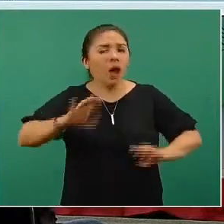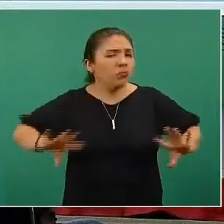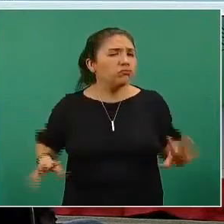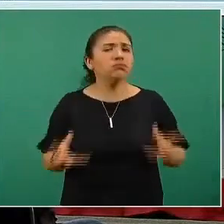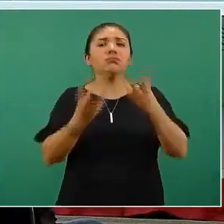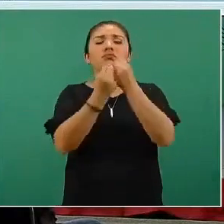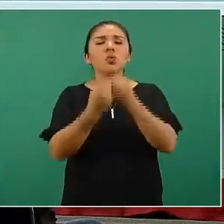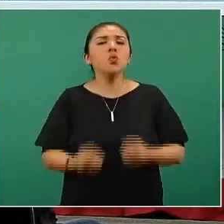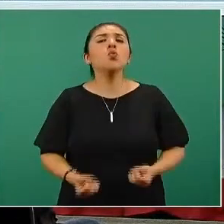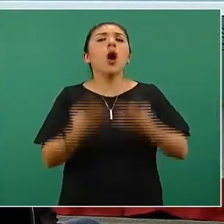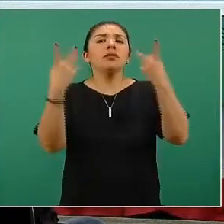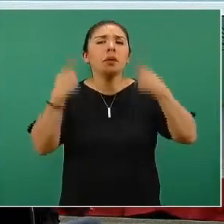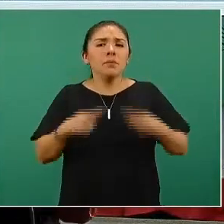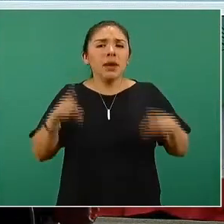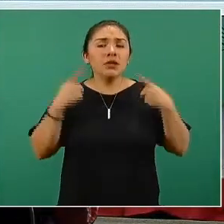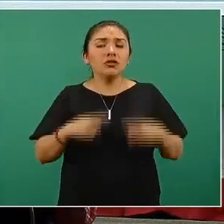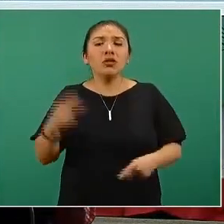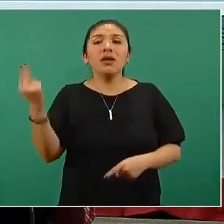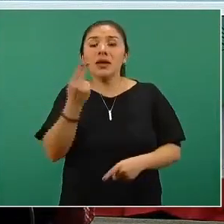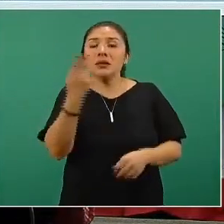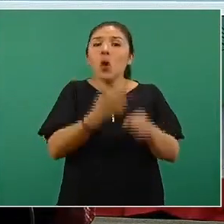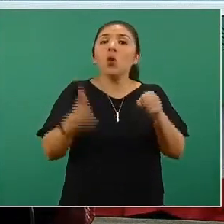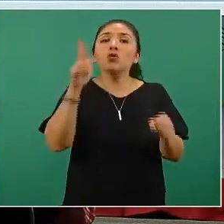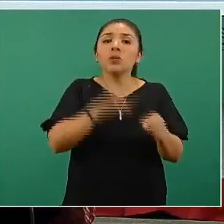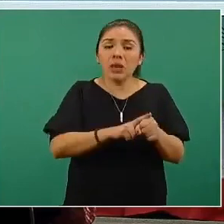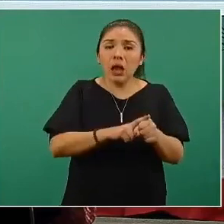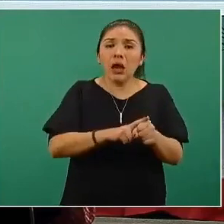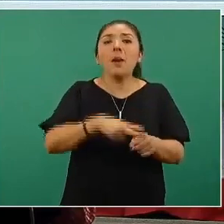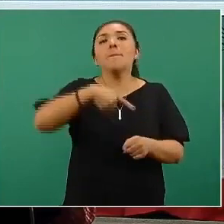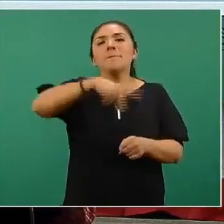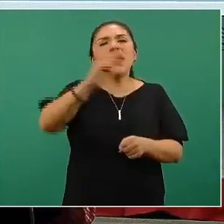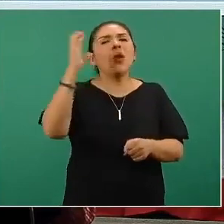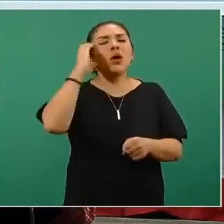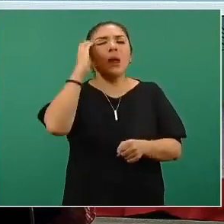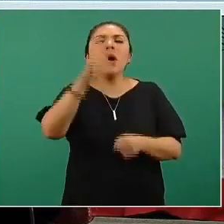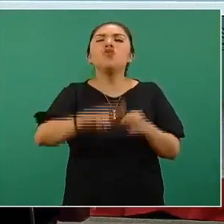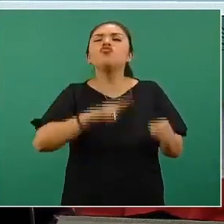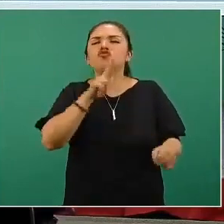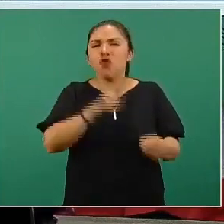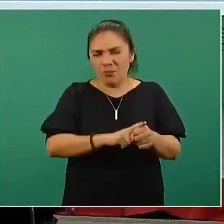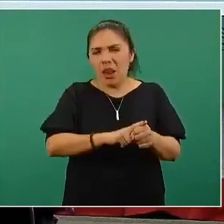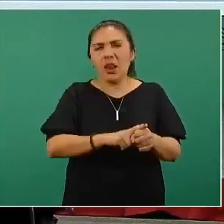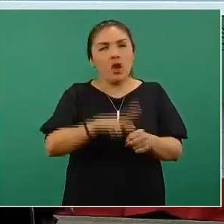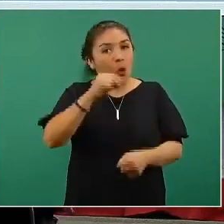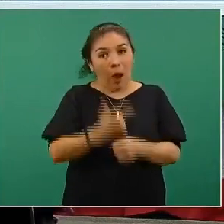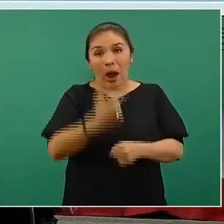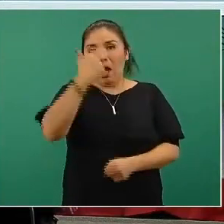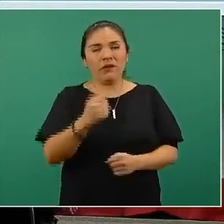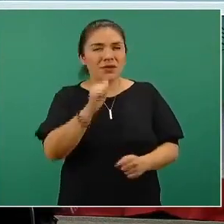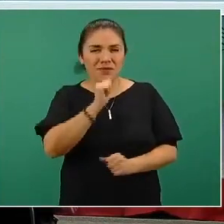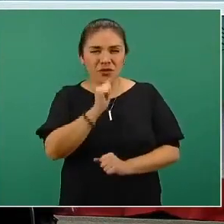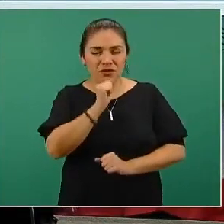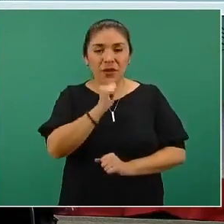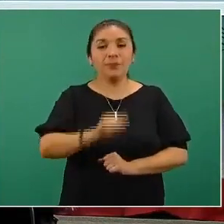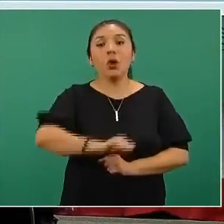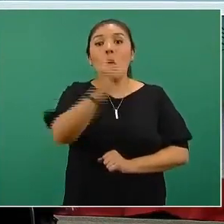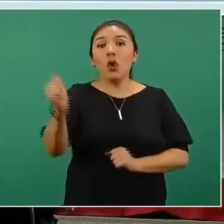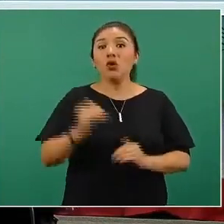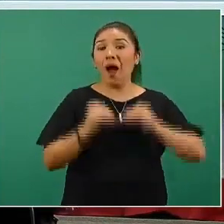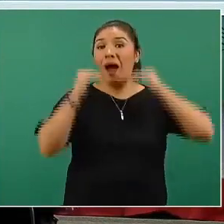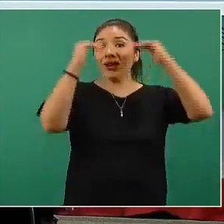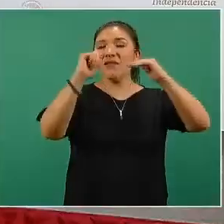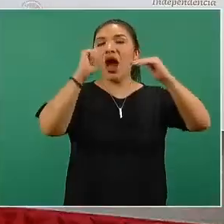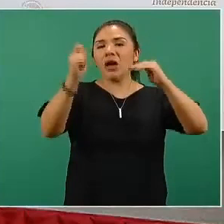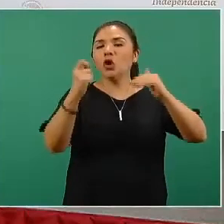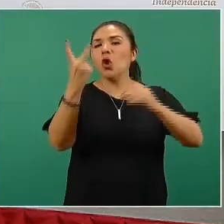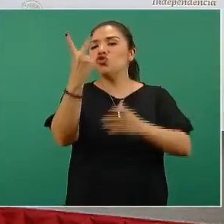casos que están hospitalizados, pero en camas generales, y la superior es la suma de